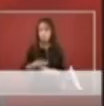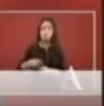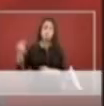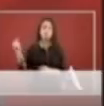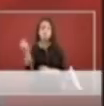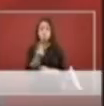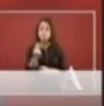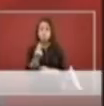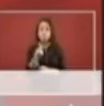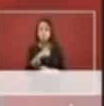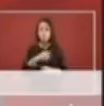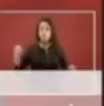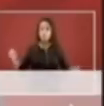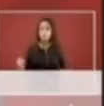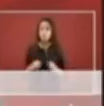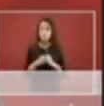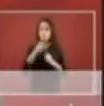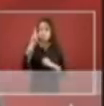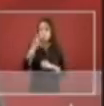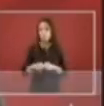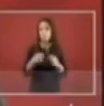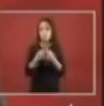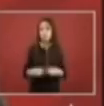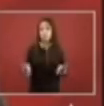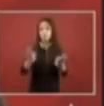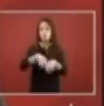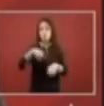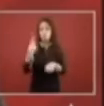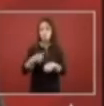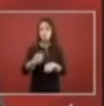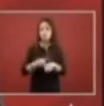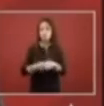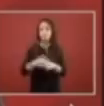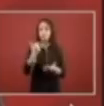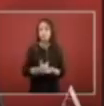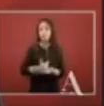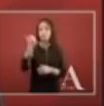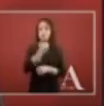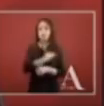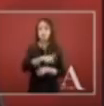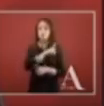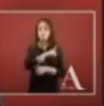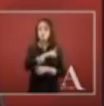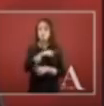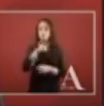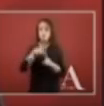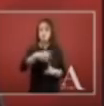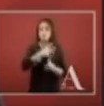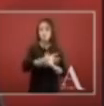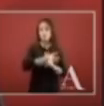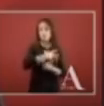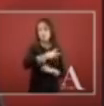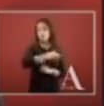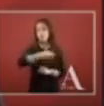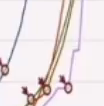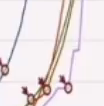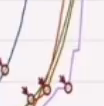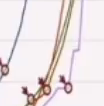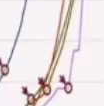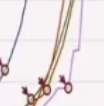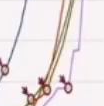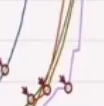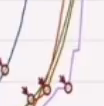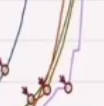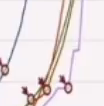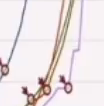pertinencia de declarar como emergencia sanitaria por causa de fuerza mayor a la epidemia de enfermedad generada por el virus. Que